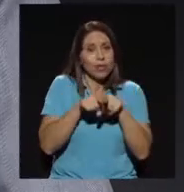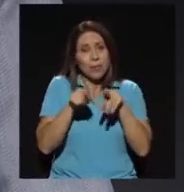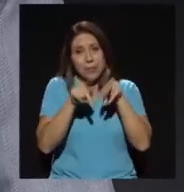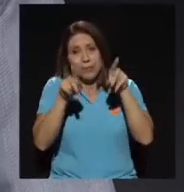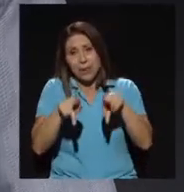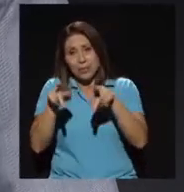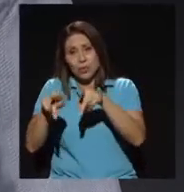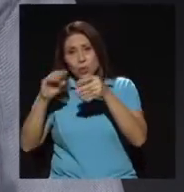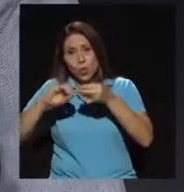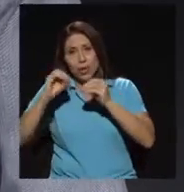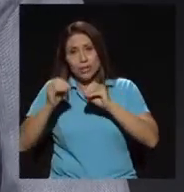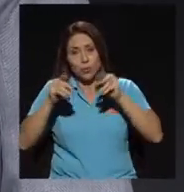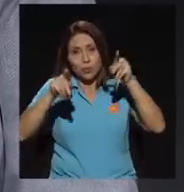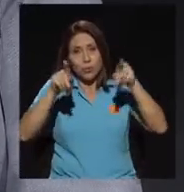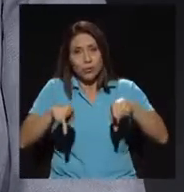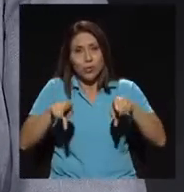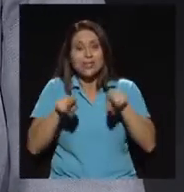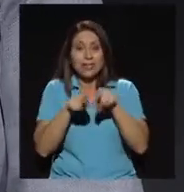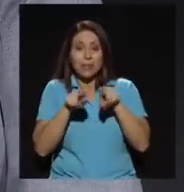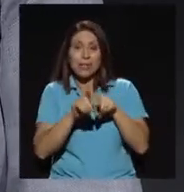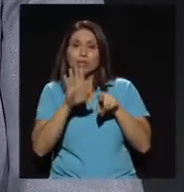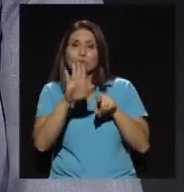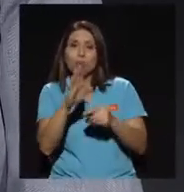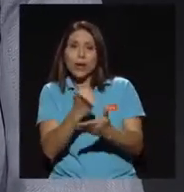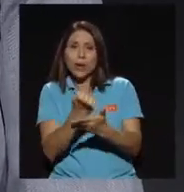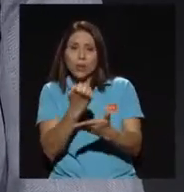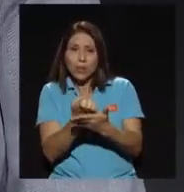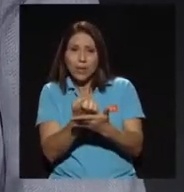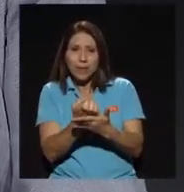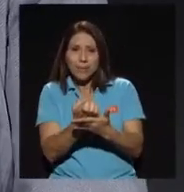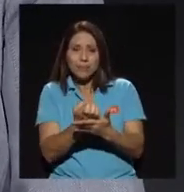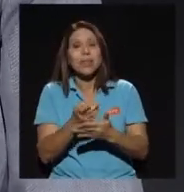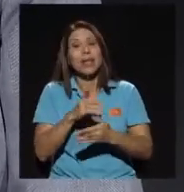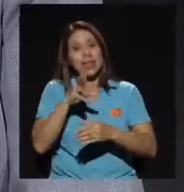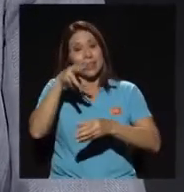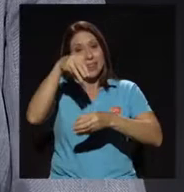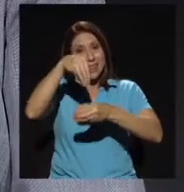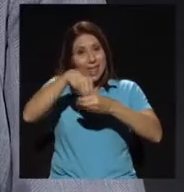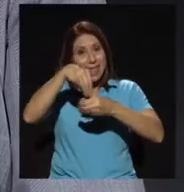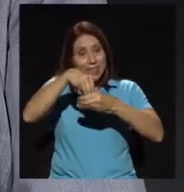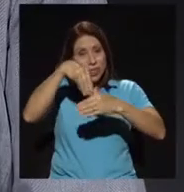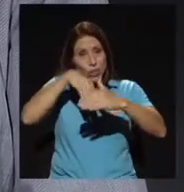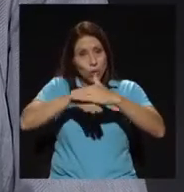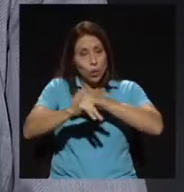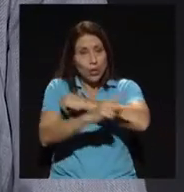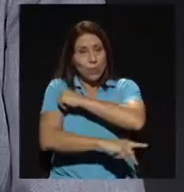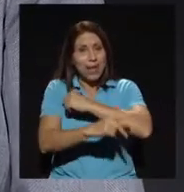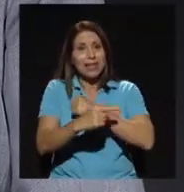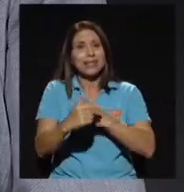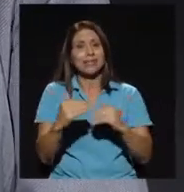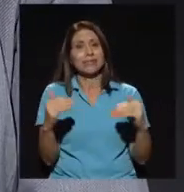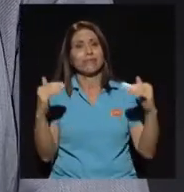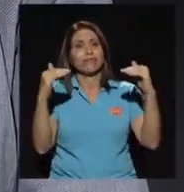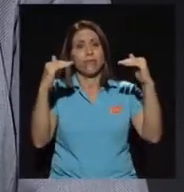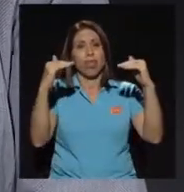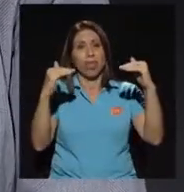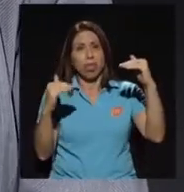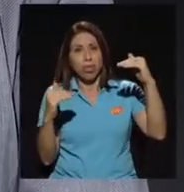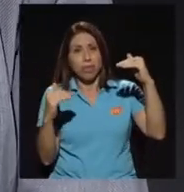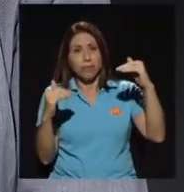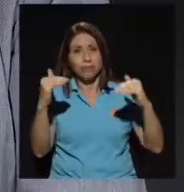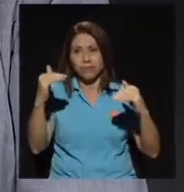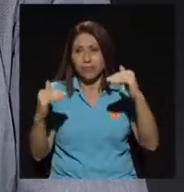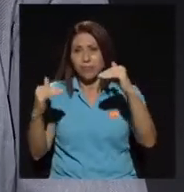el conjunto de las naciones, tiene dentro del país unas disparidades, ¿verdad?, en las